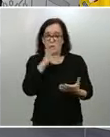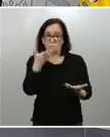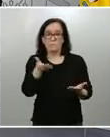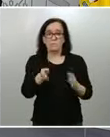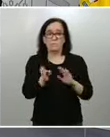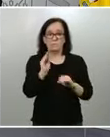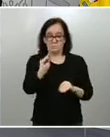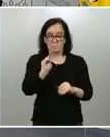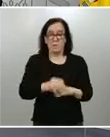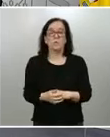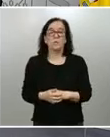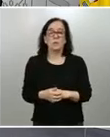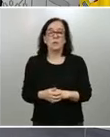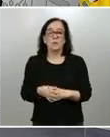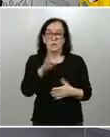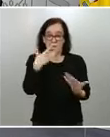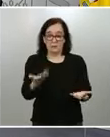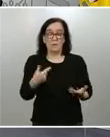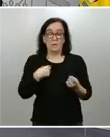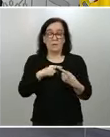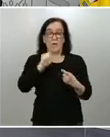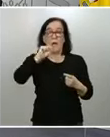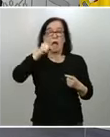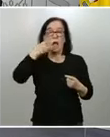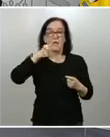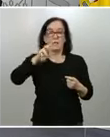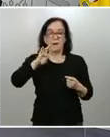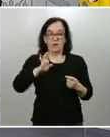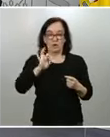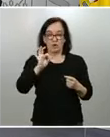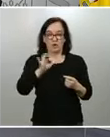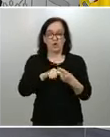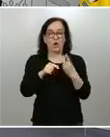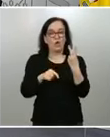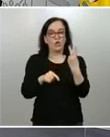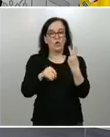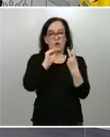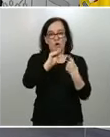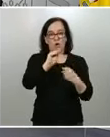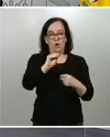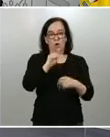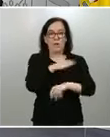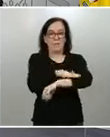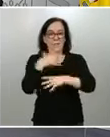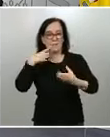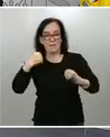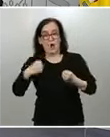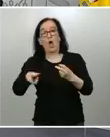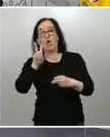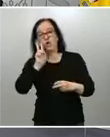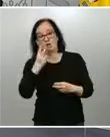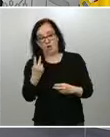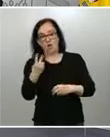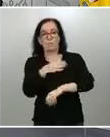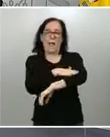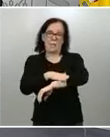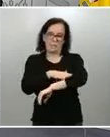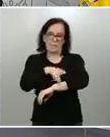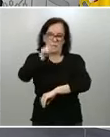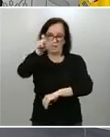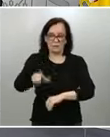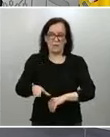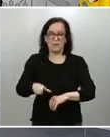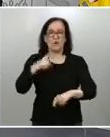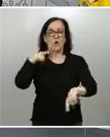este acceso y alberto soler de omni regional un par de cuestiones para el ministro de sanidad y otro par de ellas para el ministro de transportes